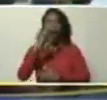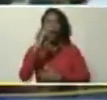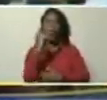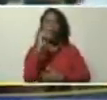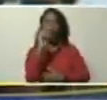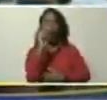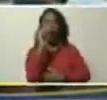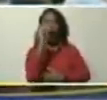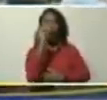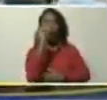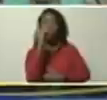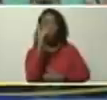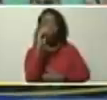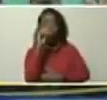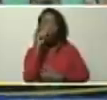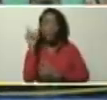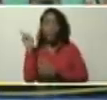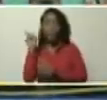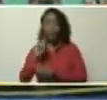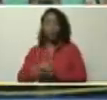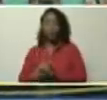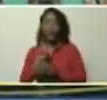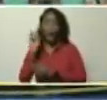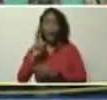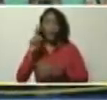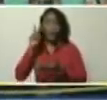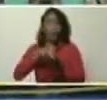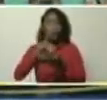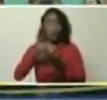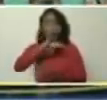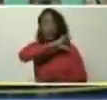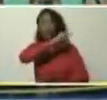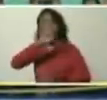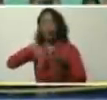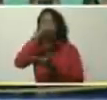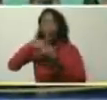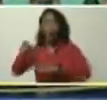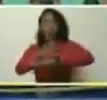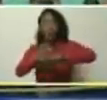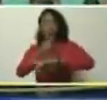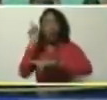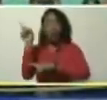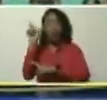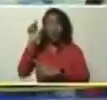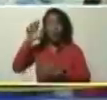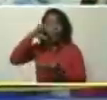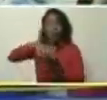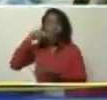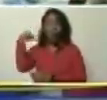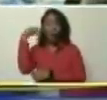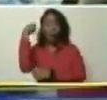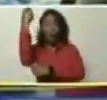Eduardo Piñate. Miembro de la dirección nacional, gobernador de Apure.